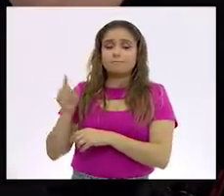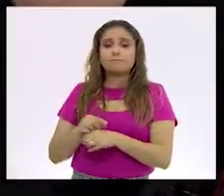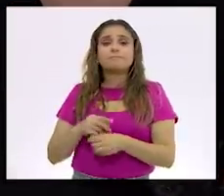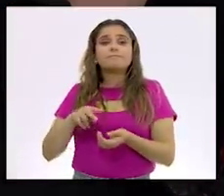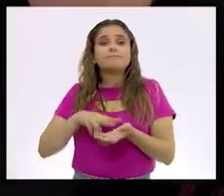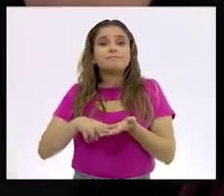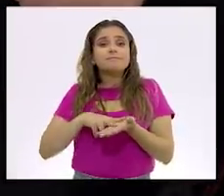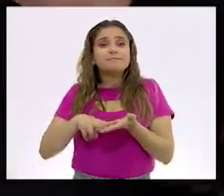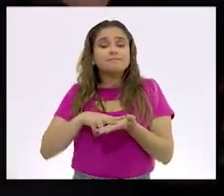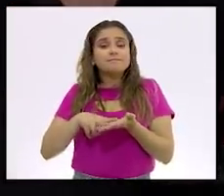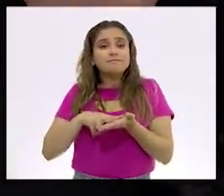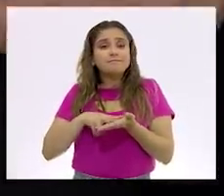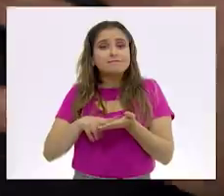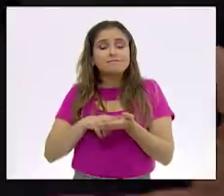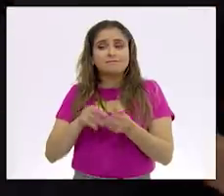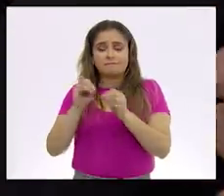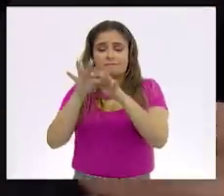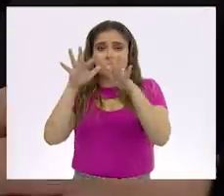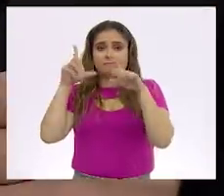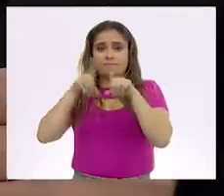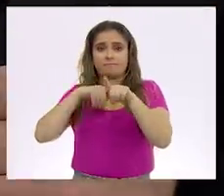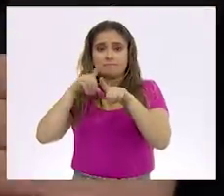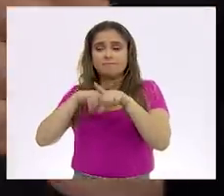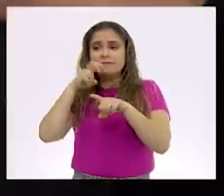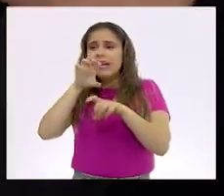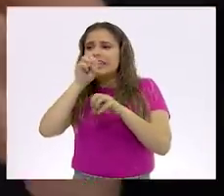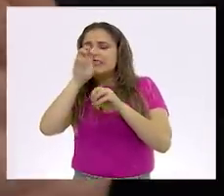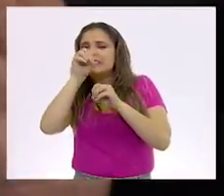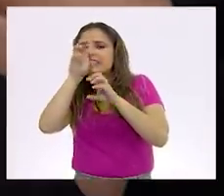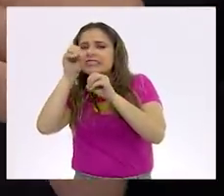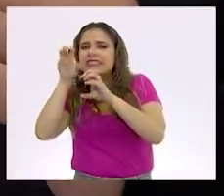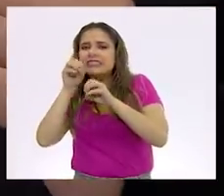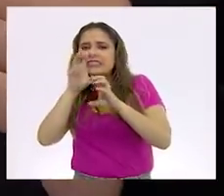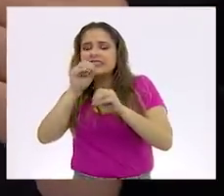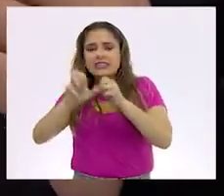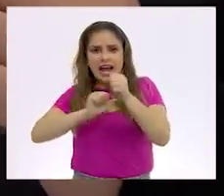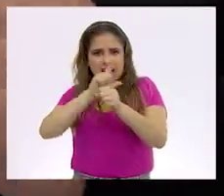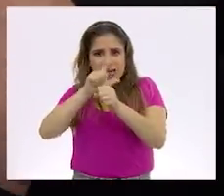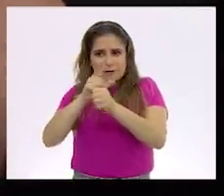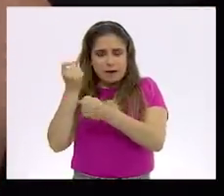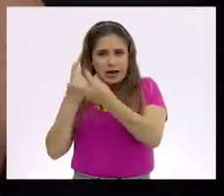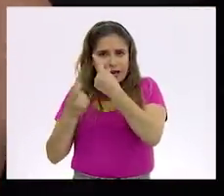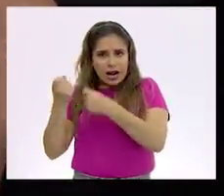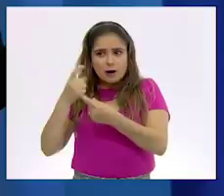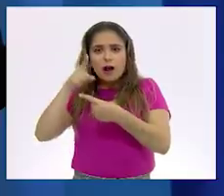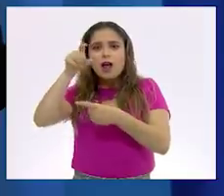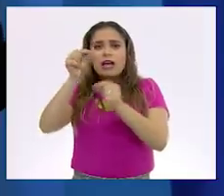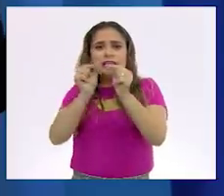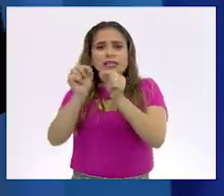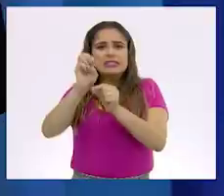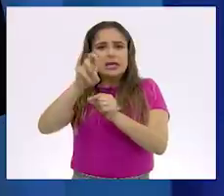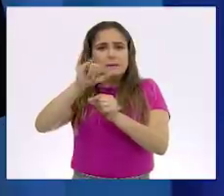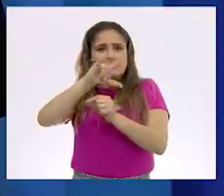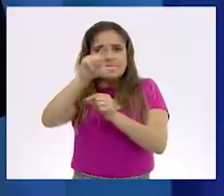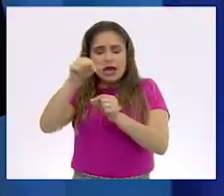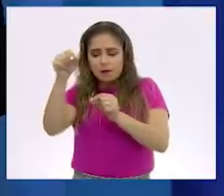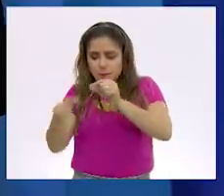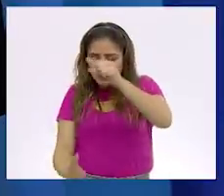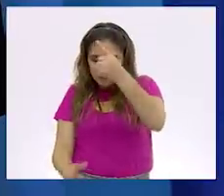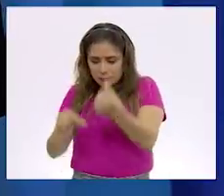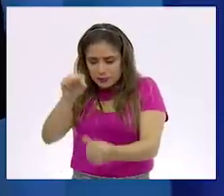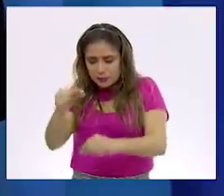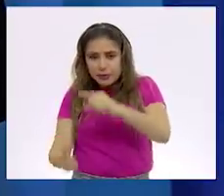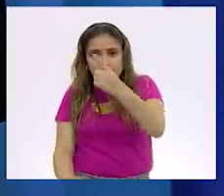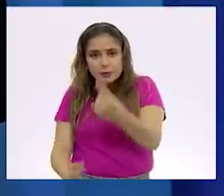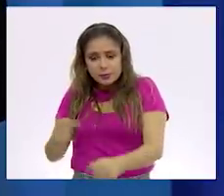comérselo contribuyen a la dispersión de las semillas. En cambio, el fruto de las especies domesticadas es de mayor tamaño y